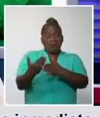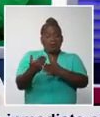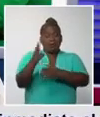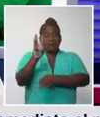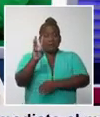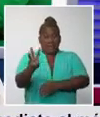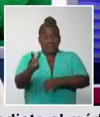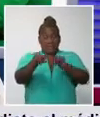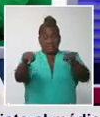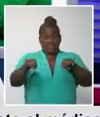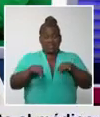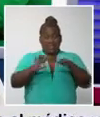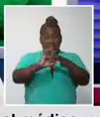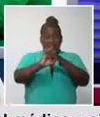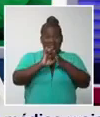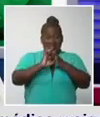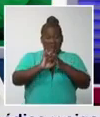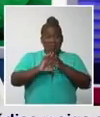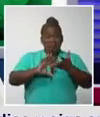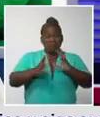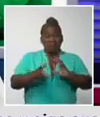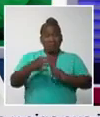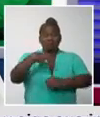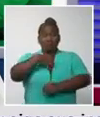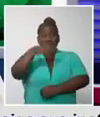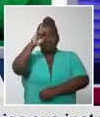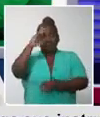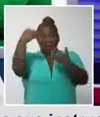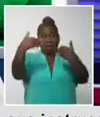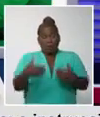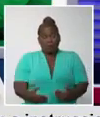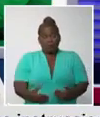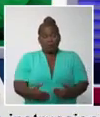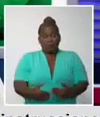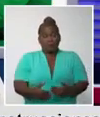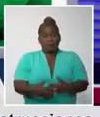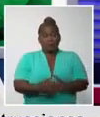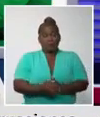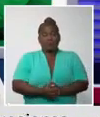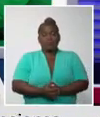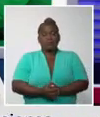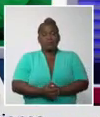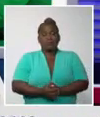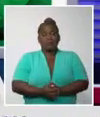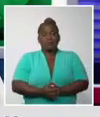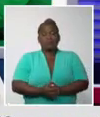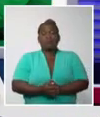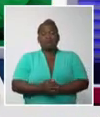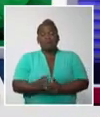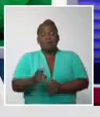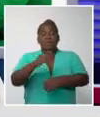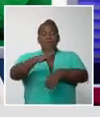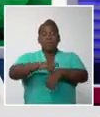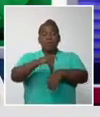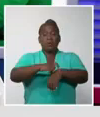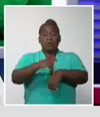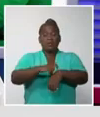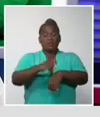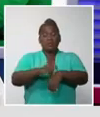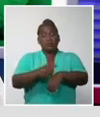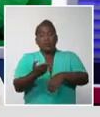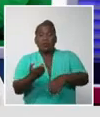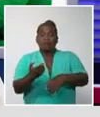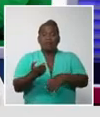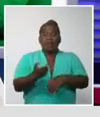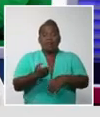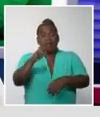terapias intensivas por las complicaciones que presentó, en un momento determinado presentó un